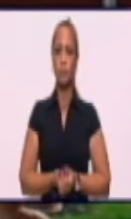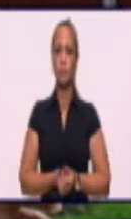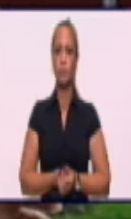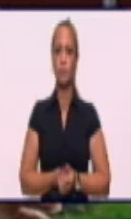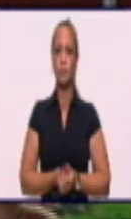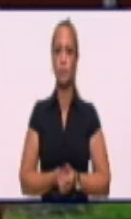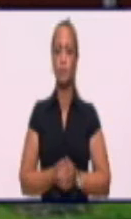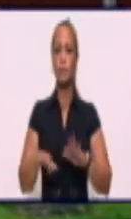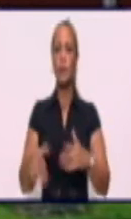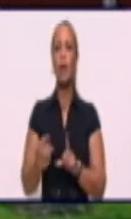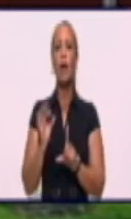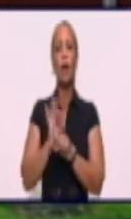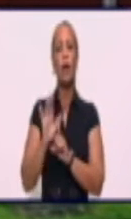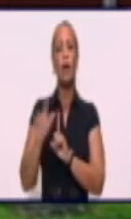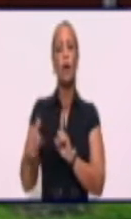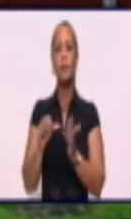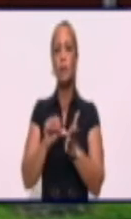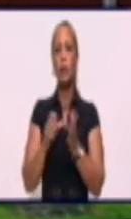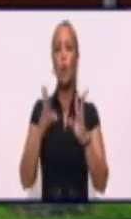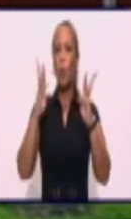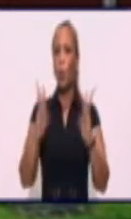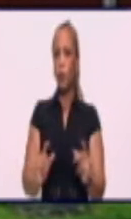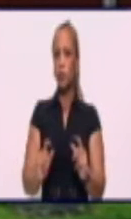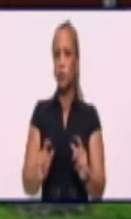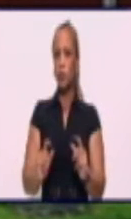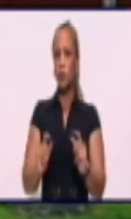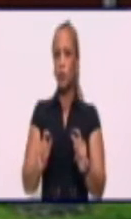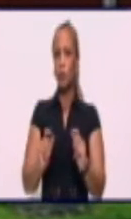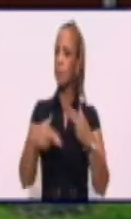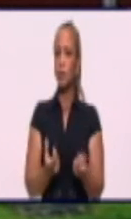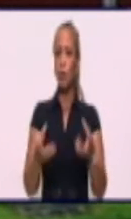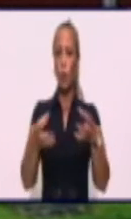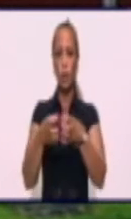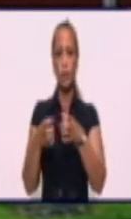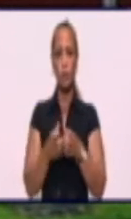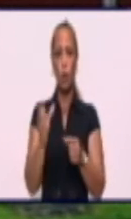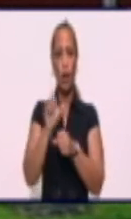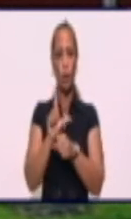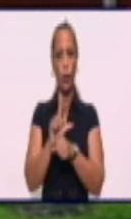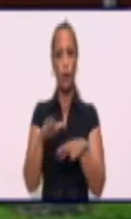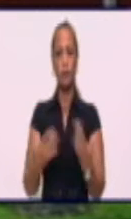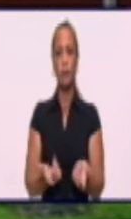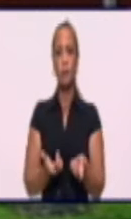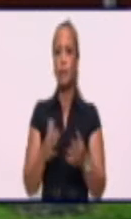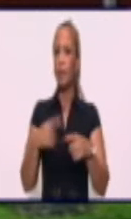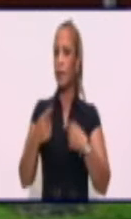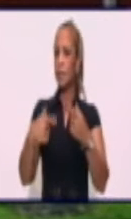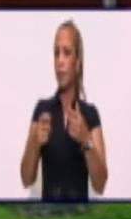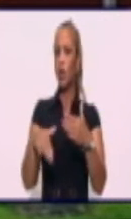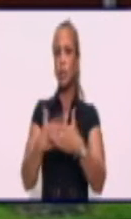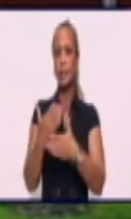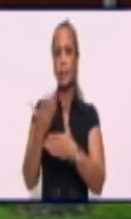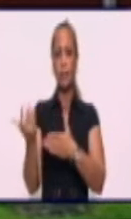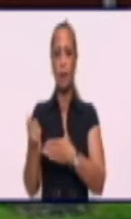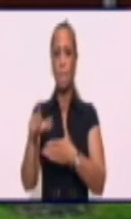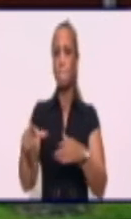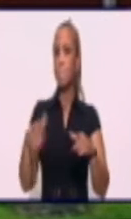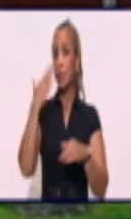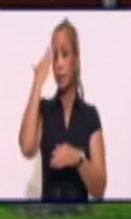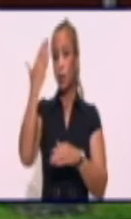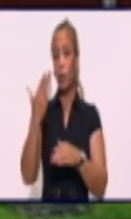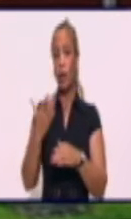de Cuba, Aide. ¿Cuánto han estado haciendo los colectivos laborales desde hace ya varios días para saludar la fecha